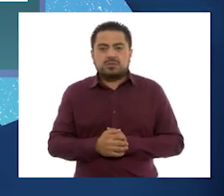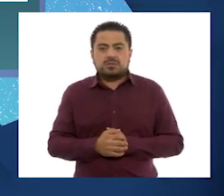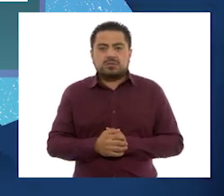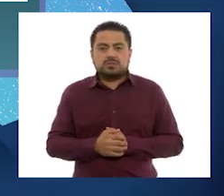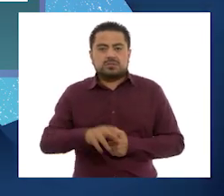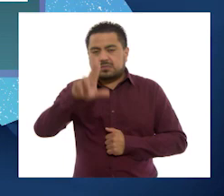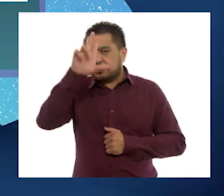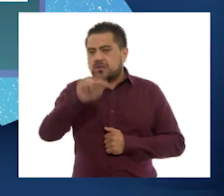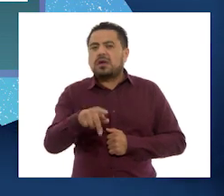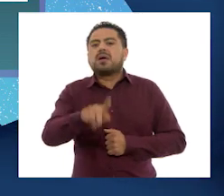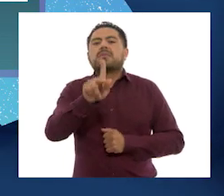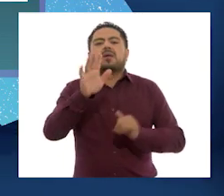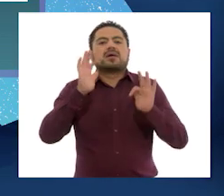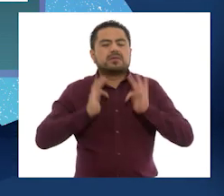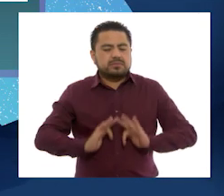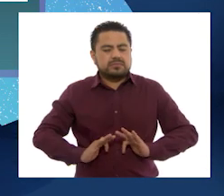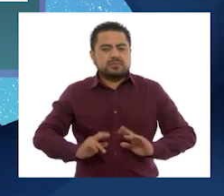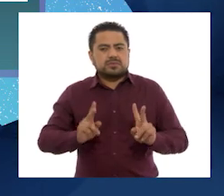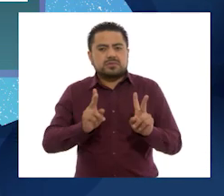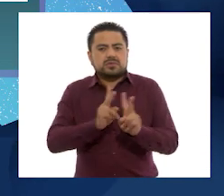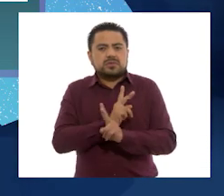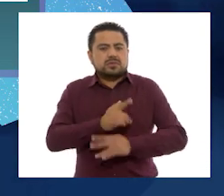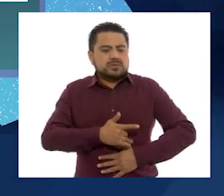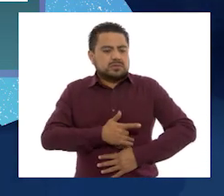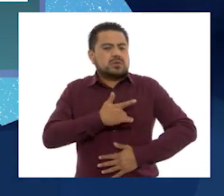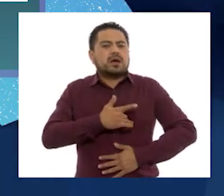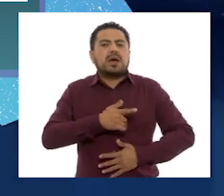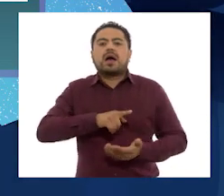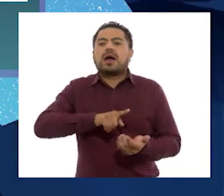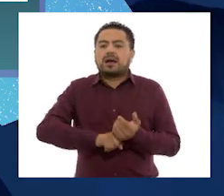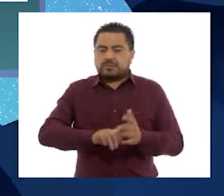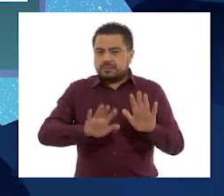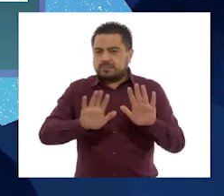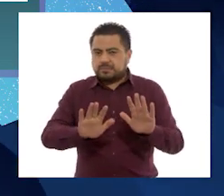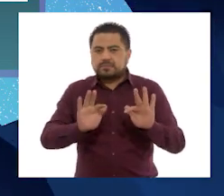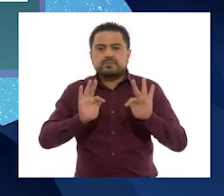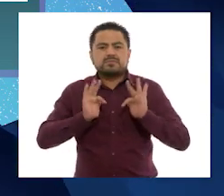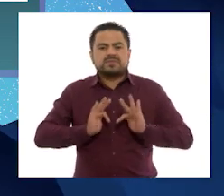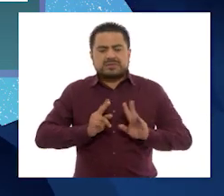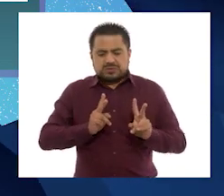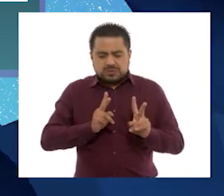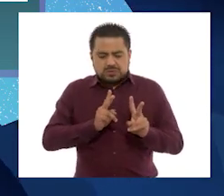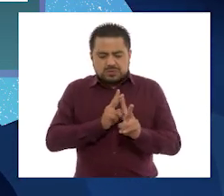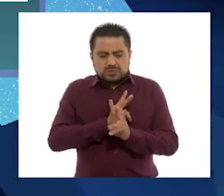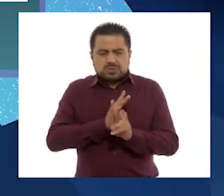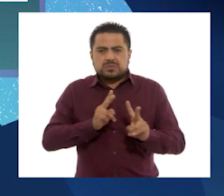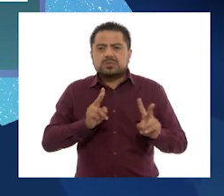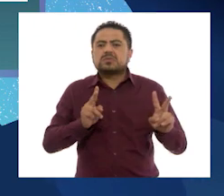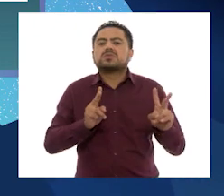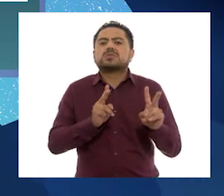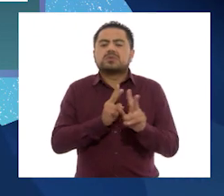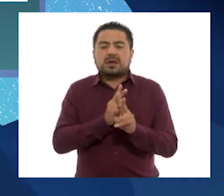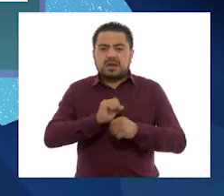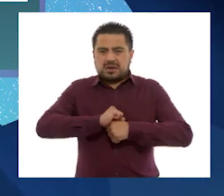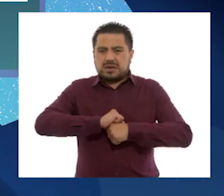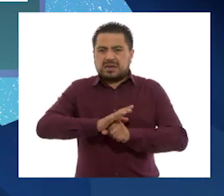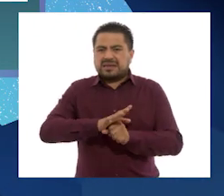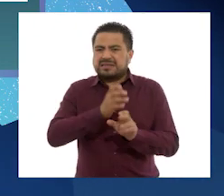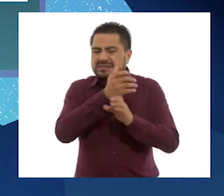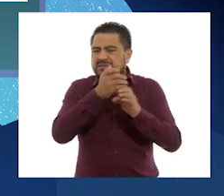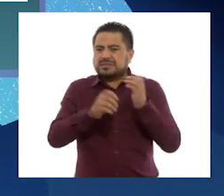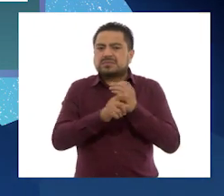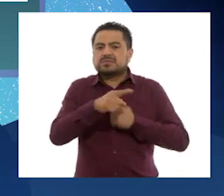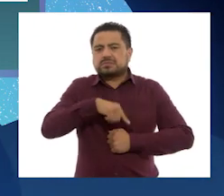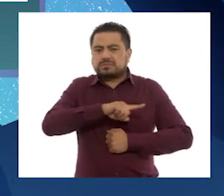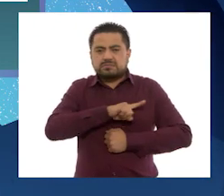No, pero cálmate, Carola. Respira. Respira. Sí, respira profundo. La pandemia es una situación que